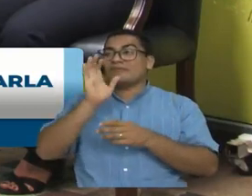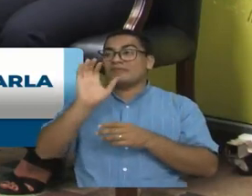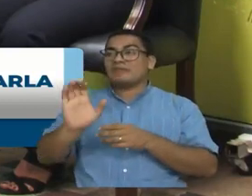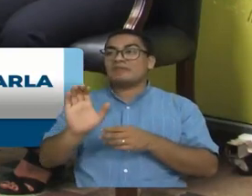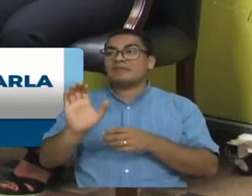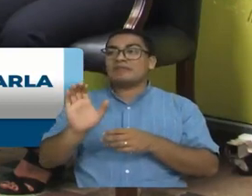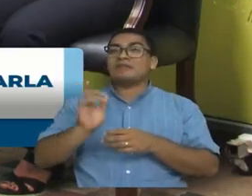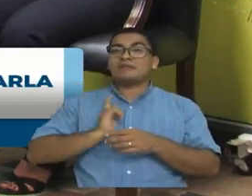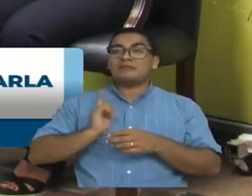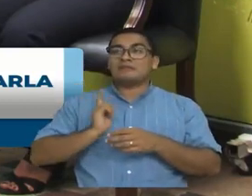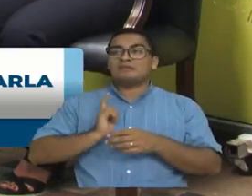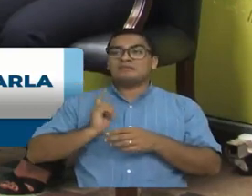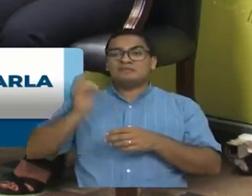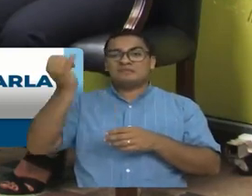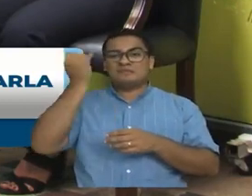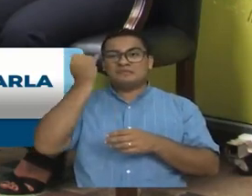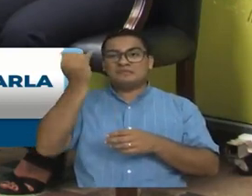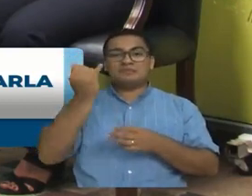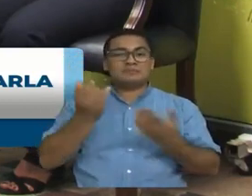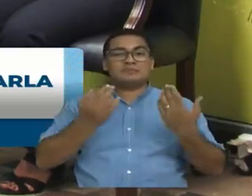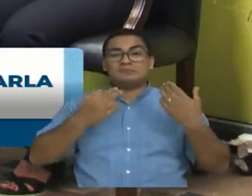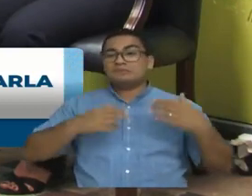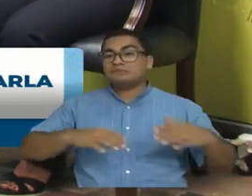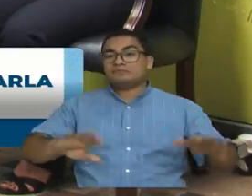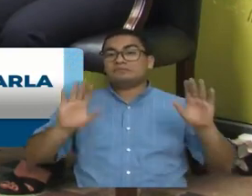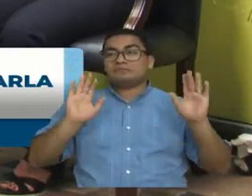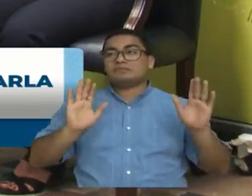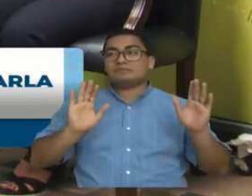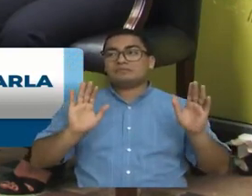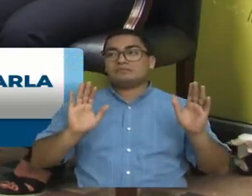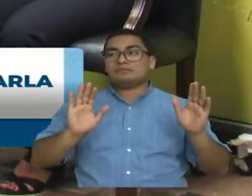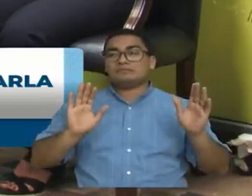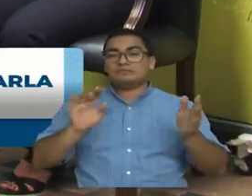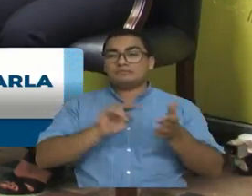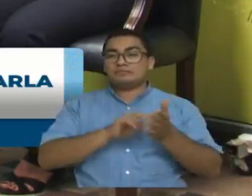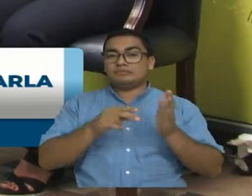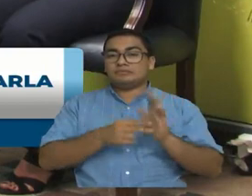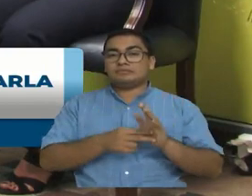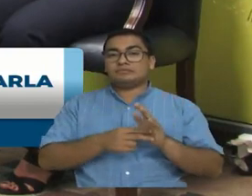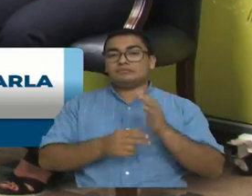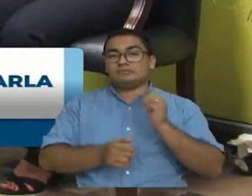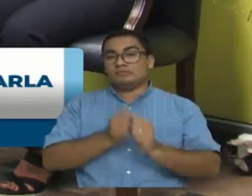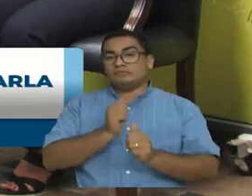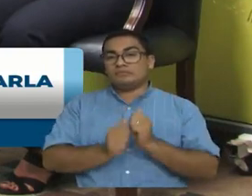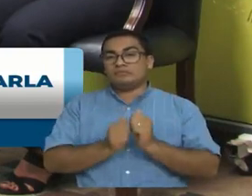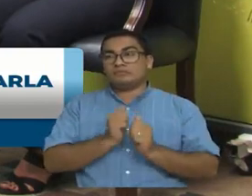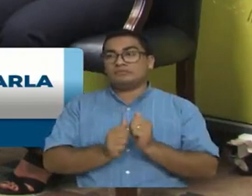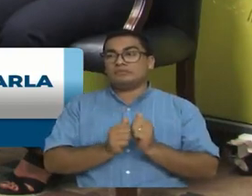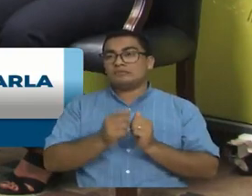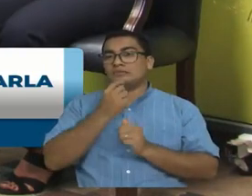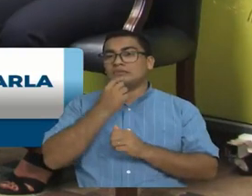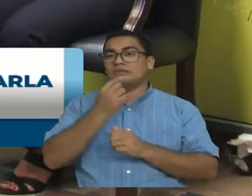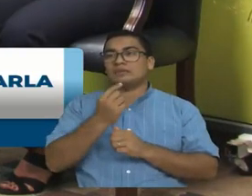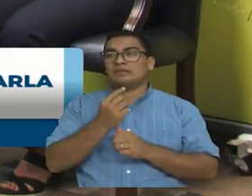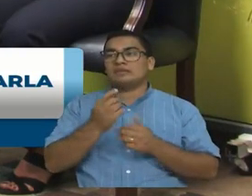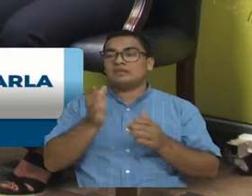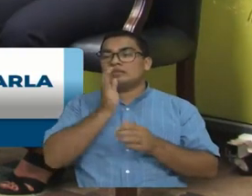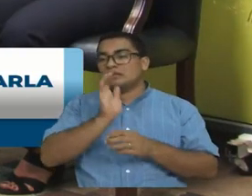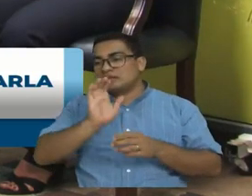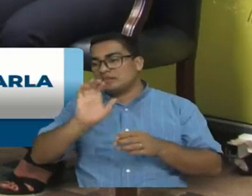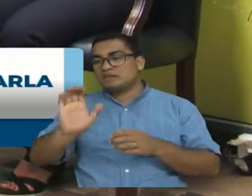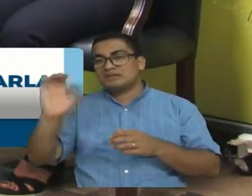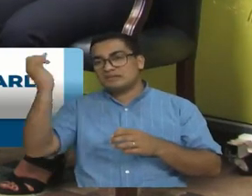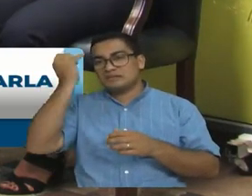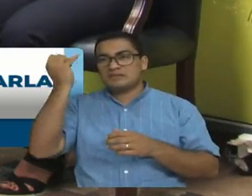coeficiente intelectual normal. No tienen que ser con problemas de coeficiente. Ellos son niños inteligentes.